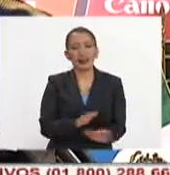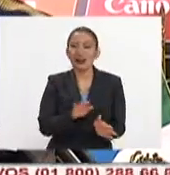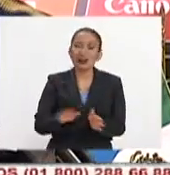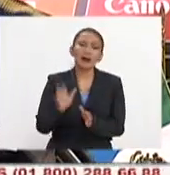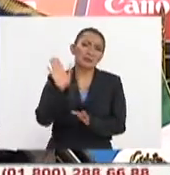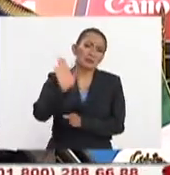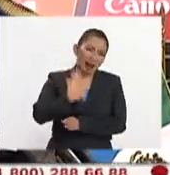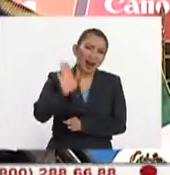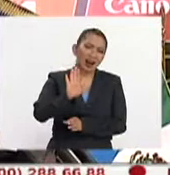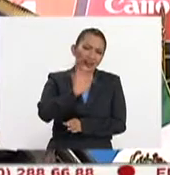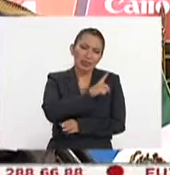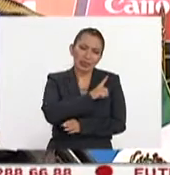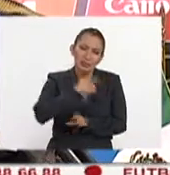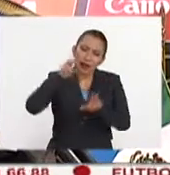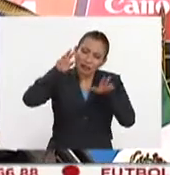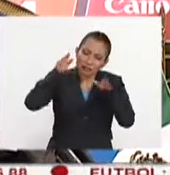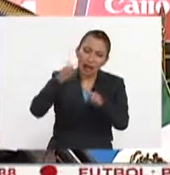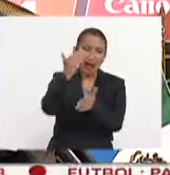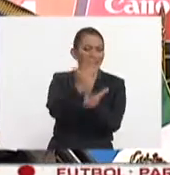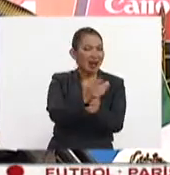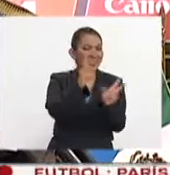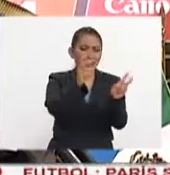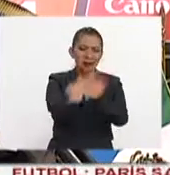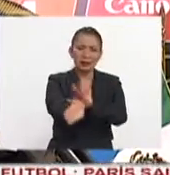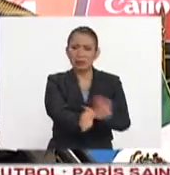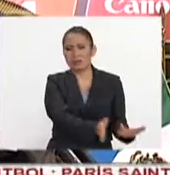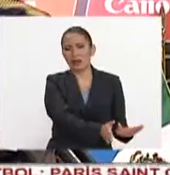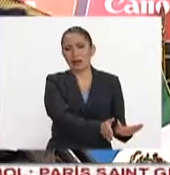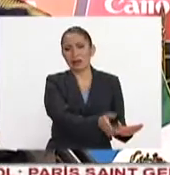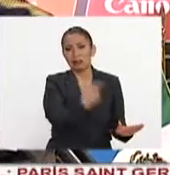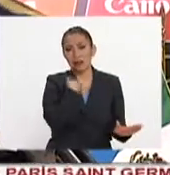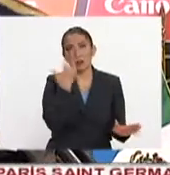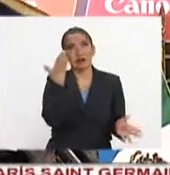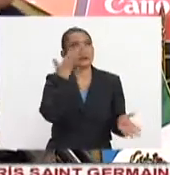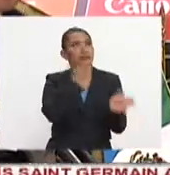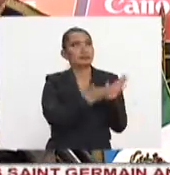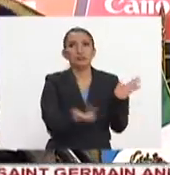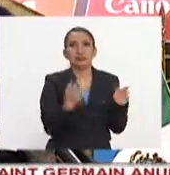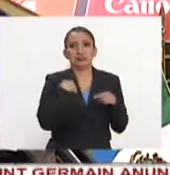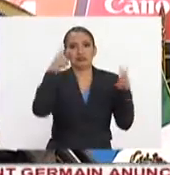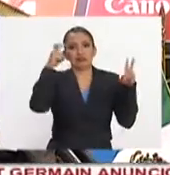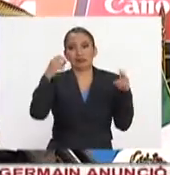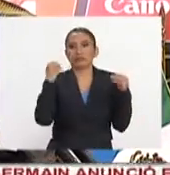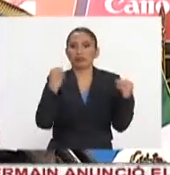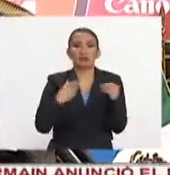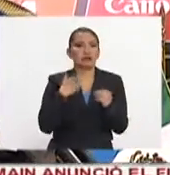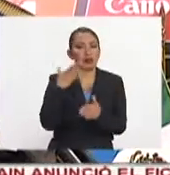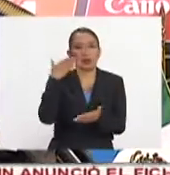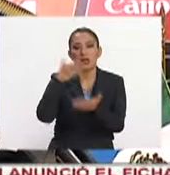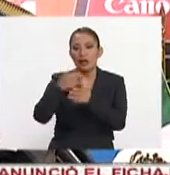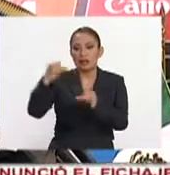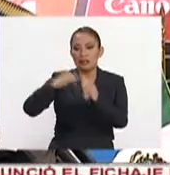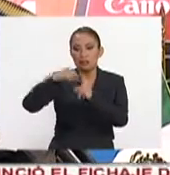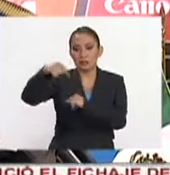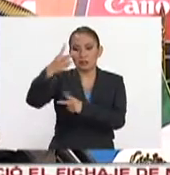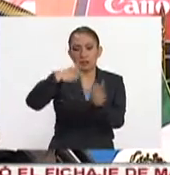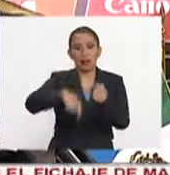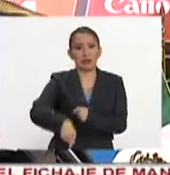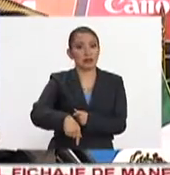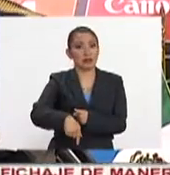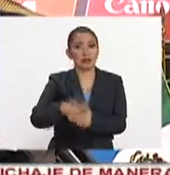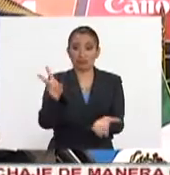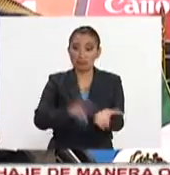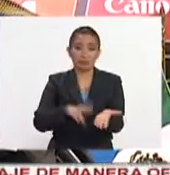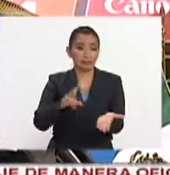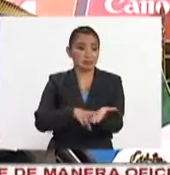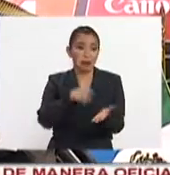me parece que tenemos que dar el tema por terminado. A mí me costó, por ejemplo, en mi caso, me costó muchísimo llegar a esta institución. Y